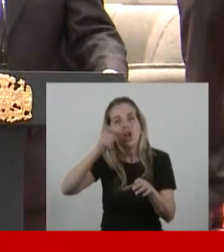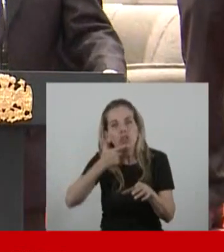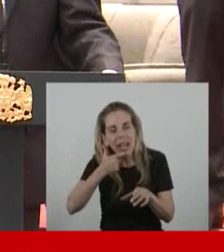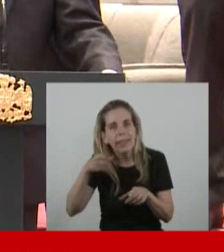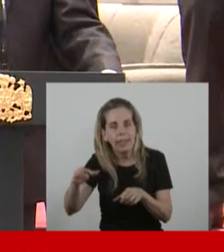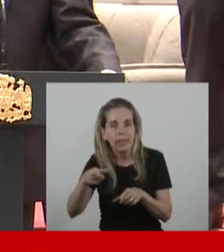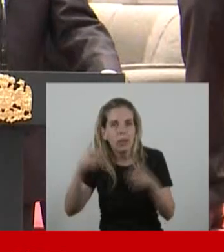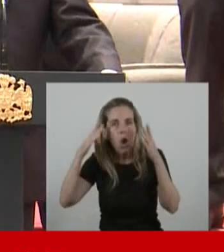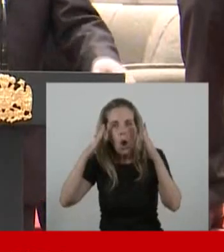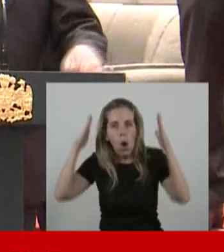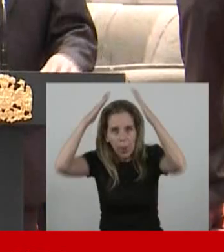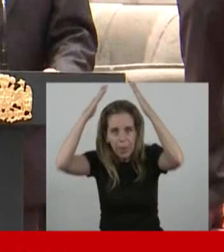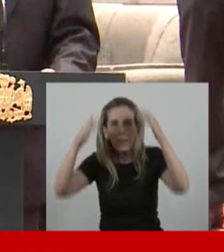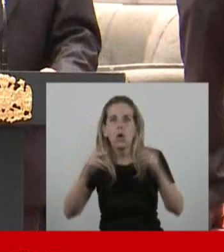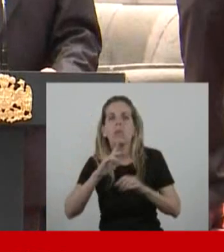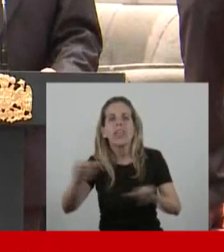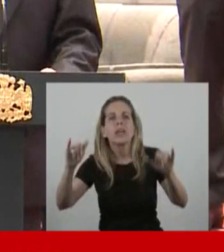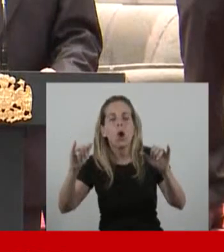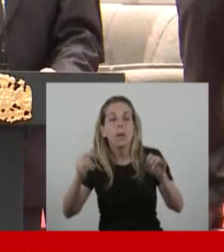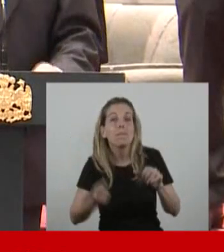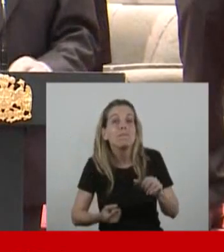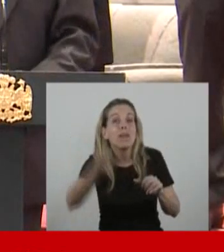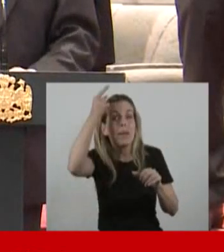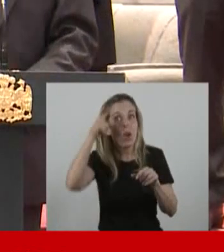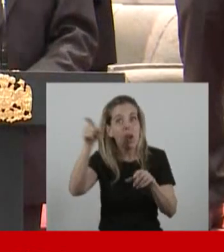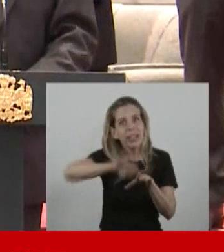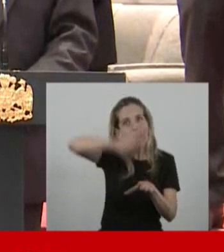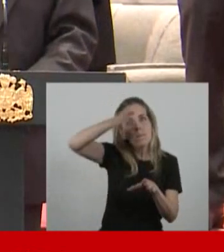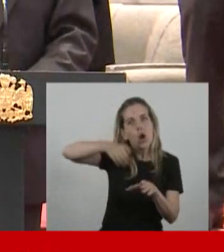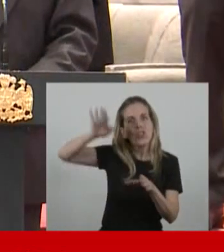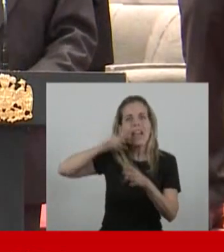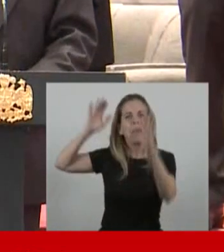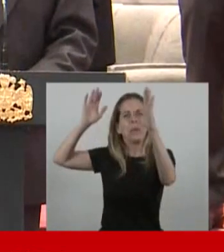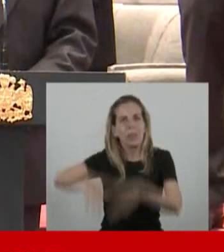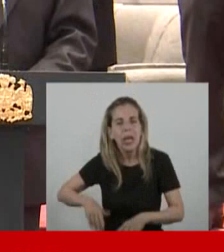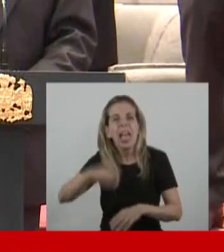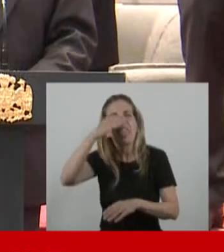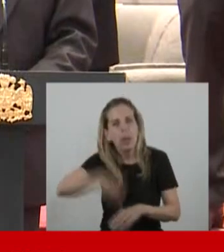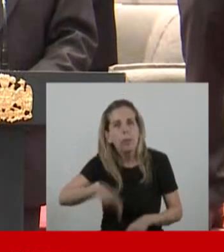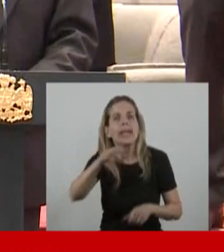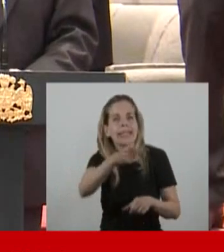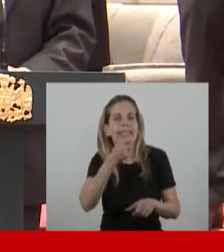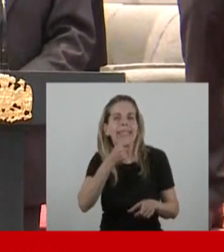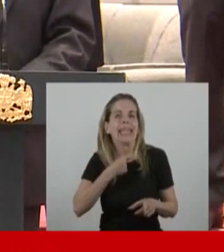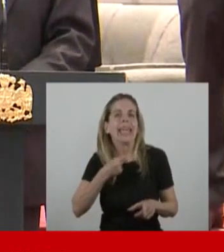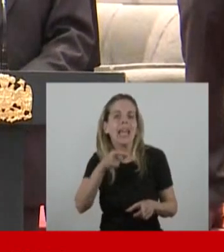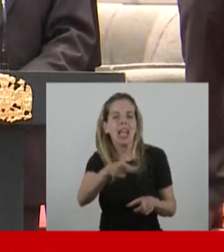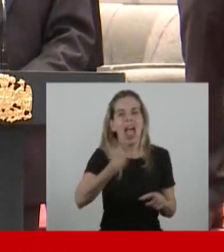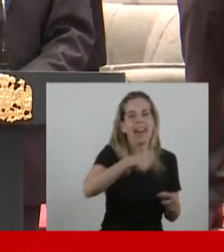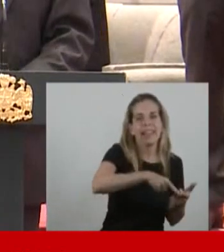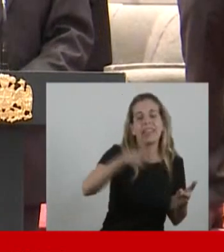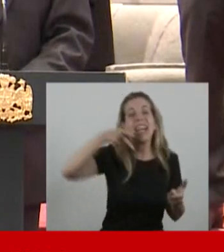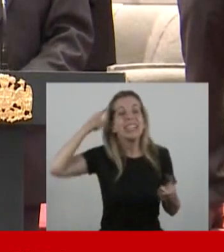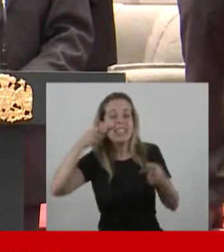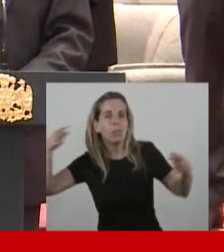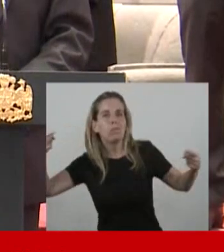dijo: se desplomarán primero estas montañas antes que argentinos y chilenos rompan la paz jurada a